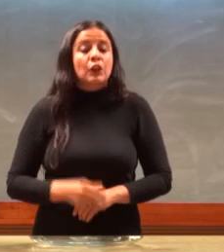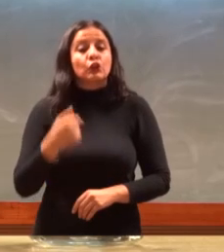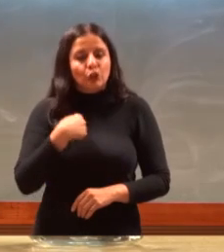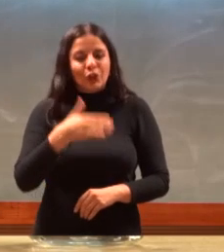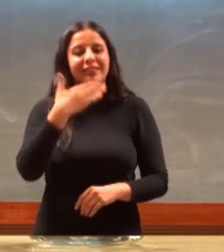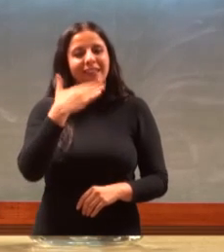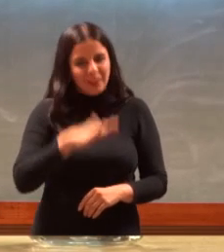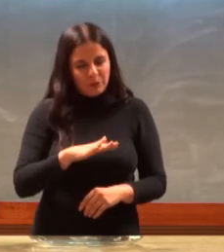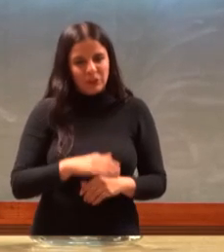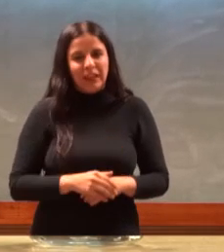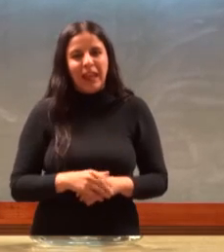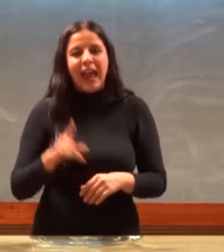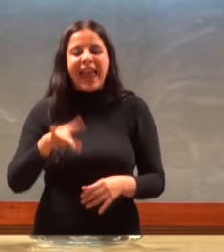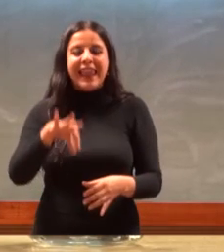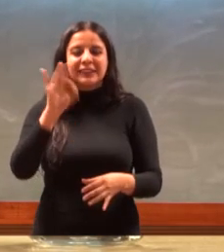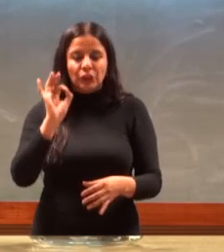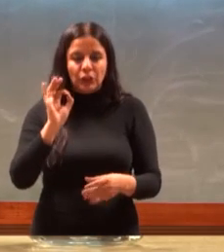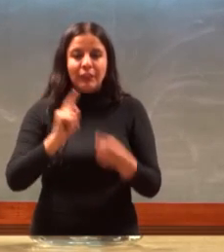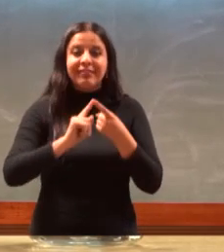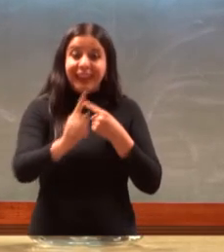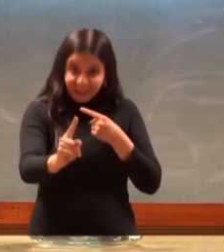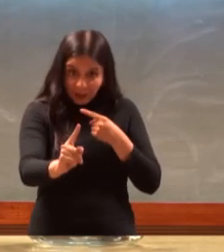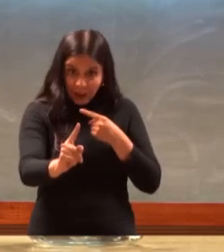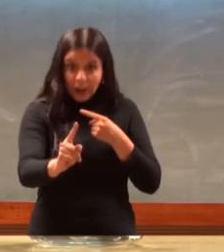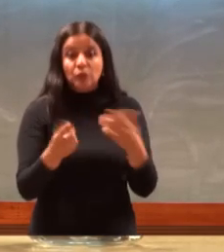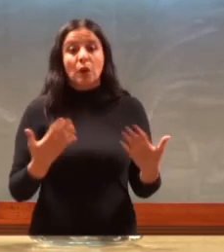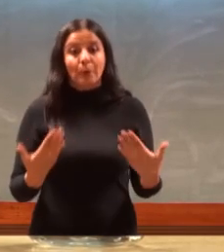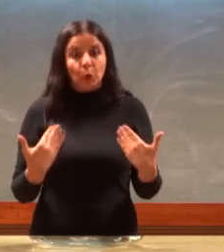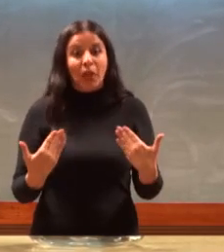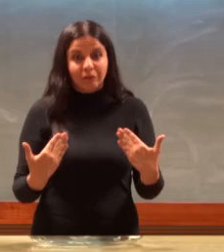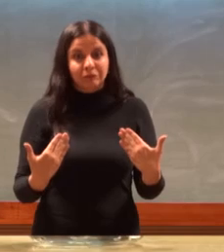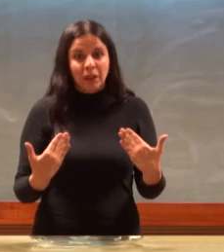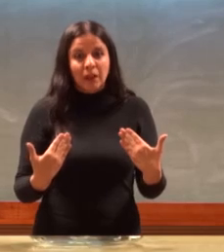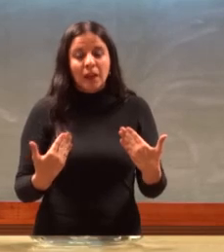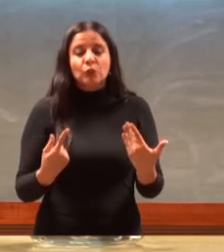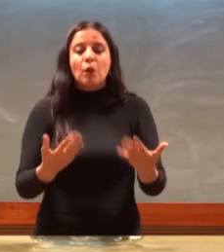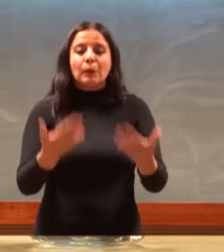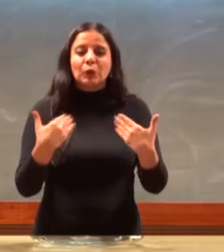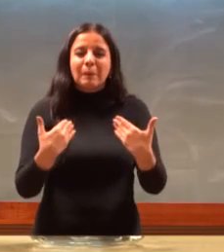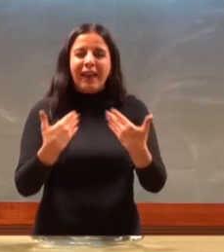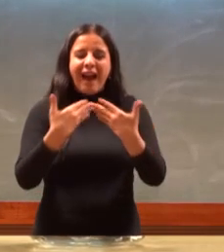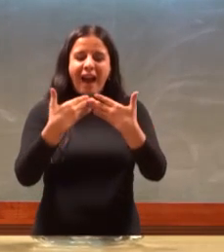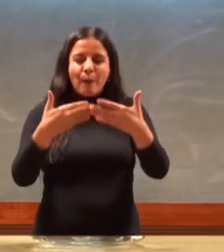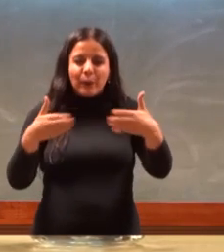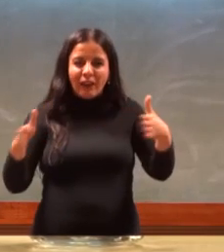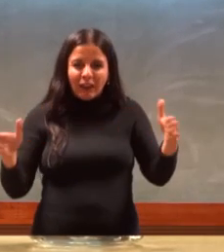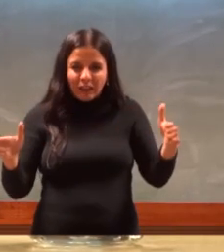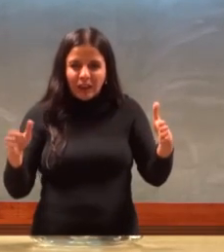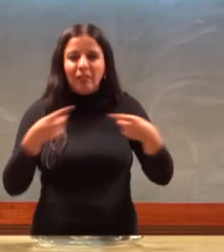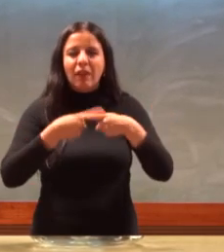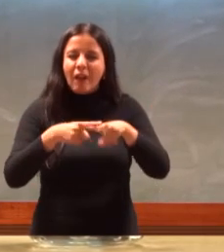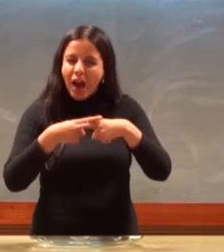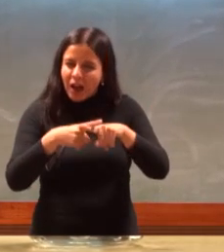entonces que que la elección directa es una oportunidad de de abrir debates de profundizar la